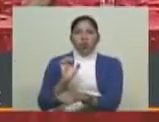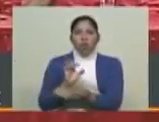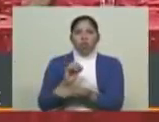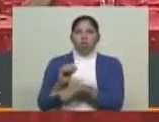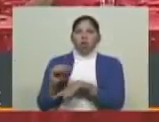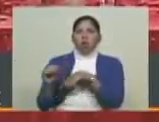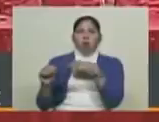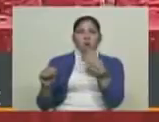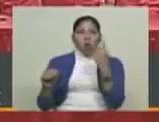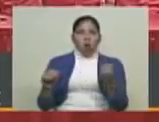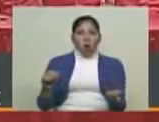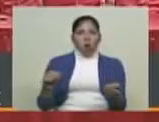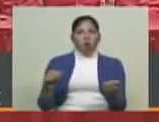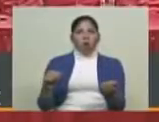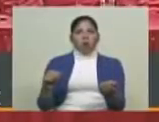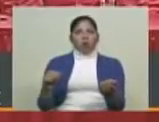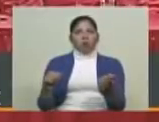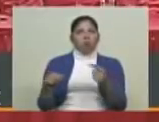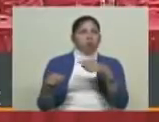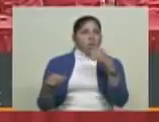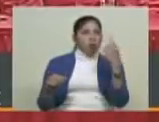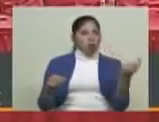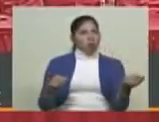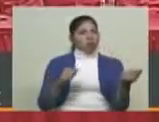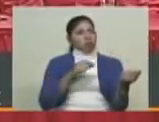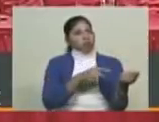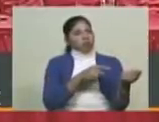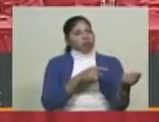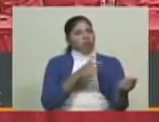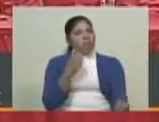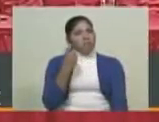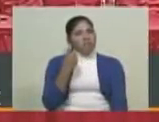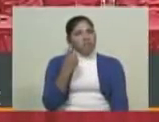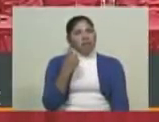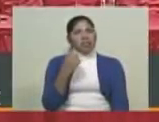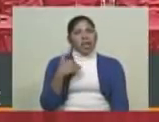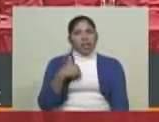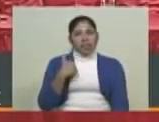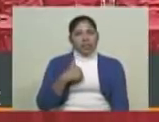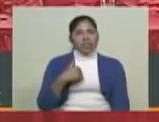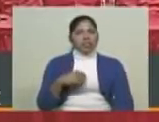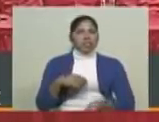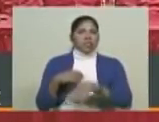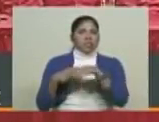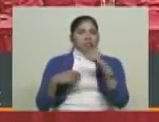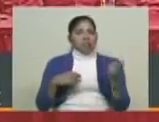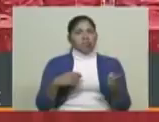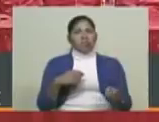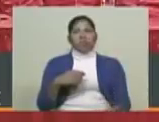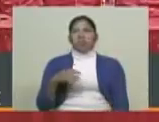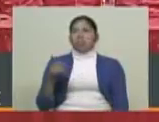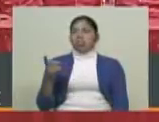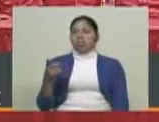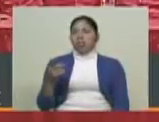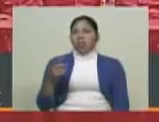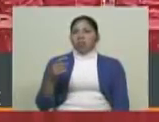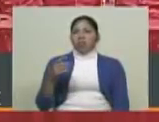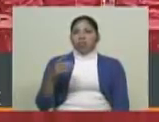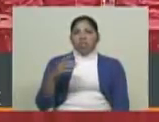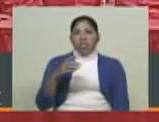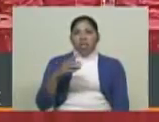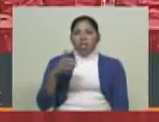foto, vale, pero hay como que falta Maduro, hay como que falta Cristina, hay como que falta Daniel Ortega, como que falta Evo